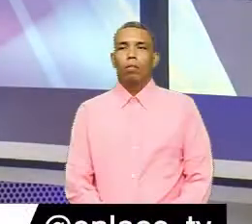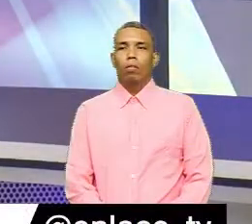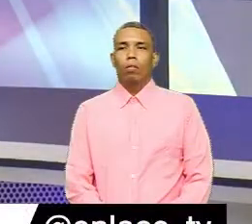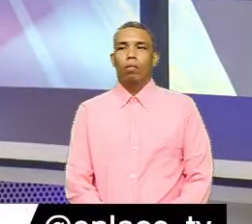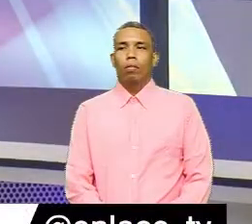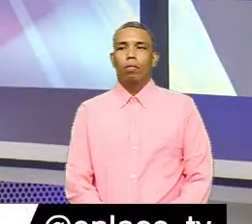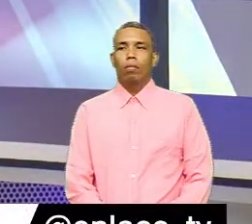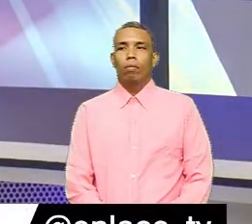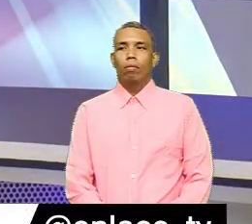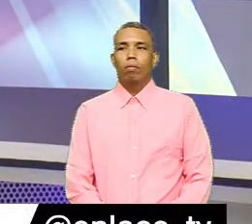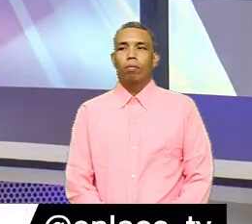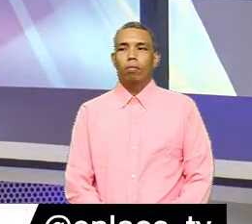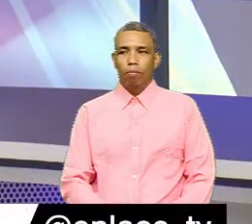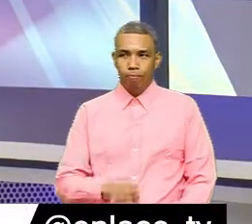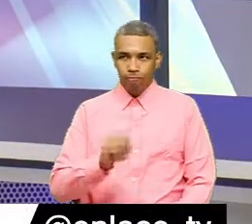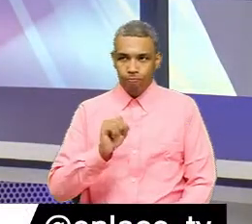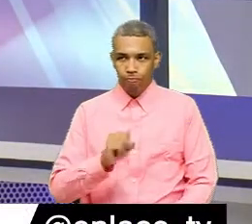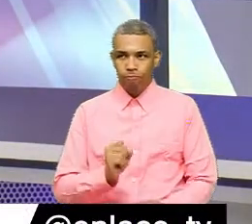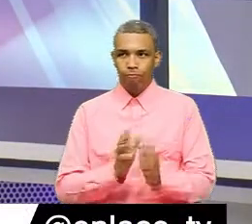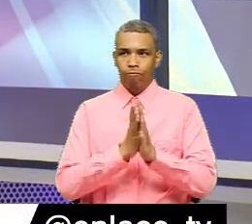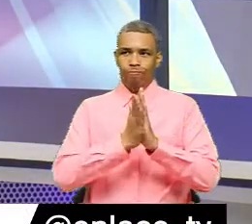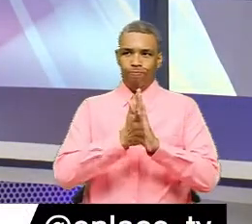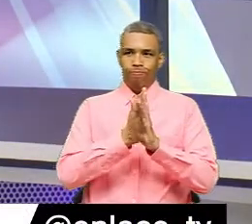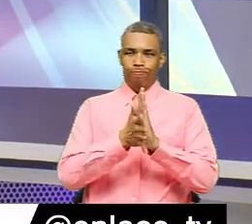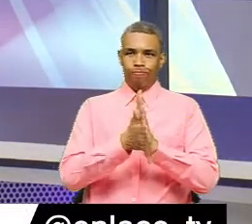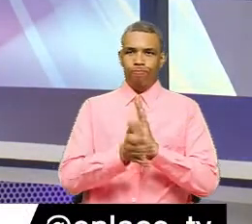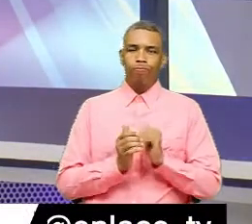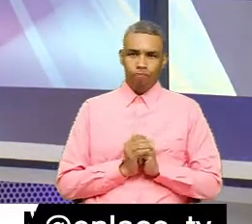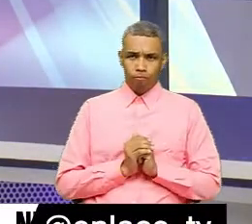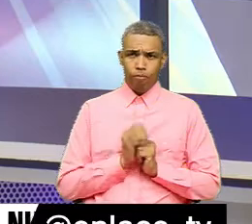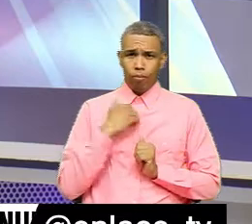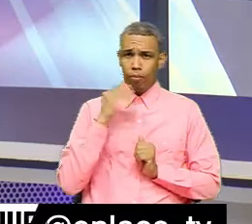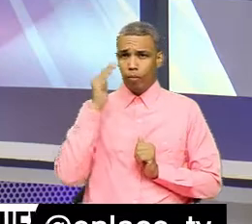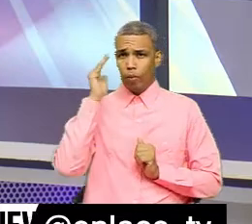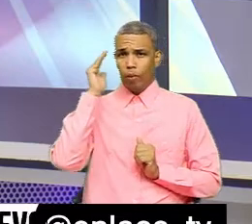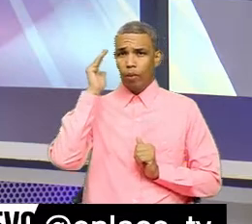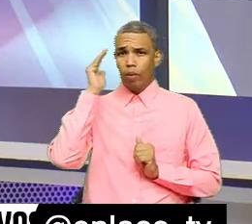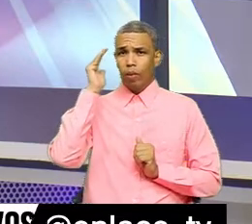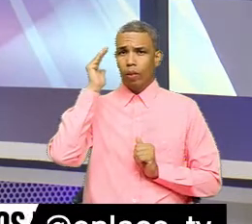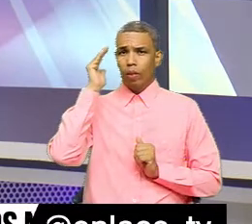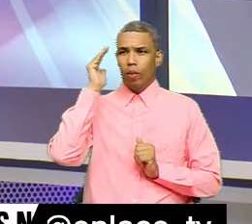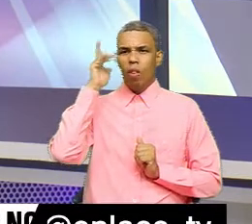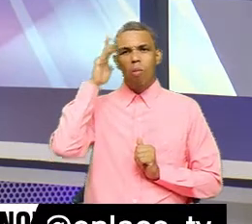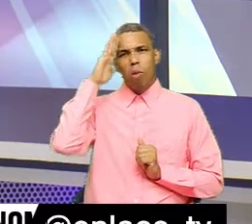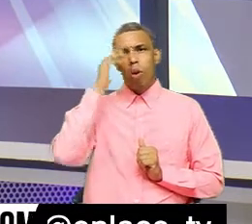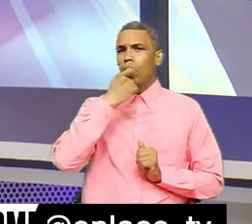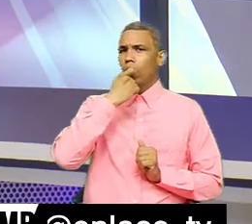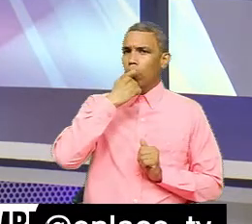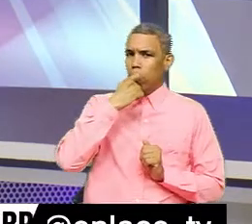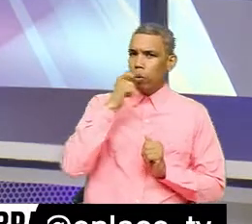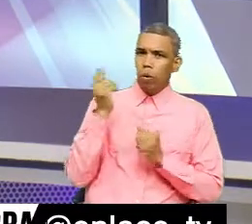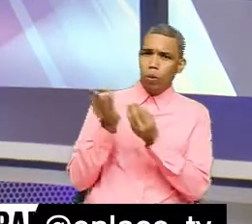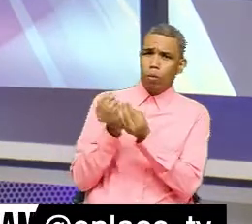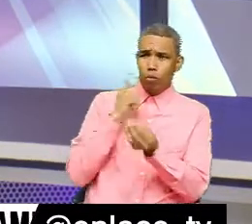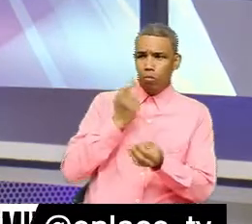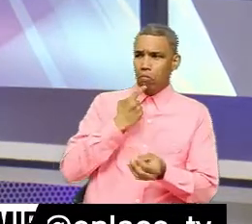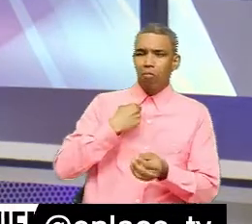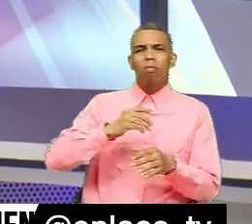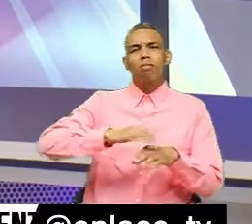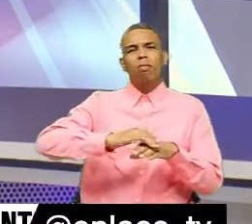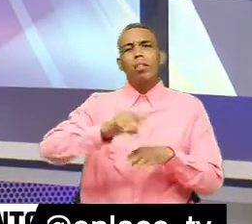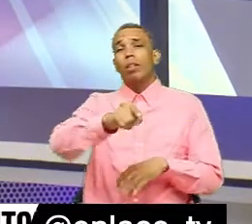Así es, comenzamos con lo que usted quiere ver. Bienvenidos. Autoridades de tránsito reportaron el cierre total de la vía Barranca Bermeja-Bucaramanga tras un